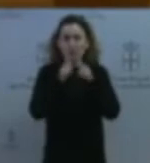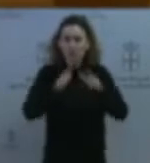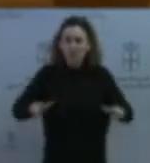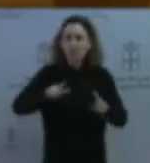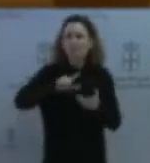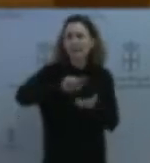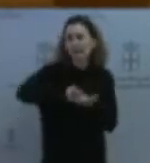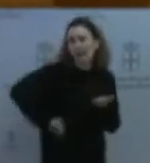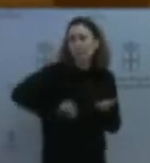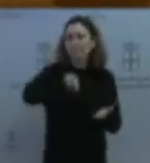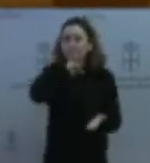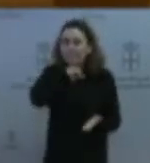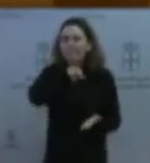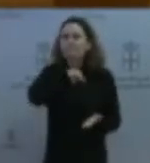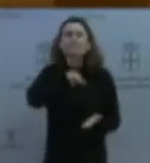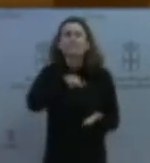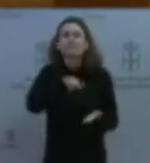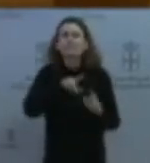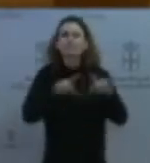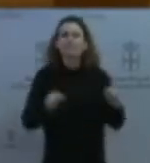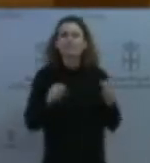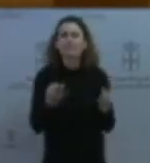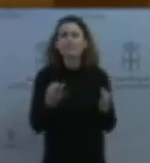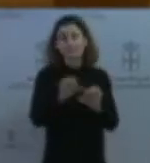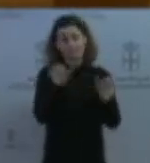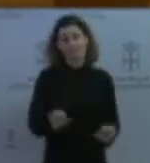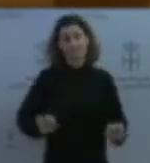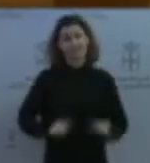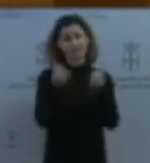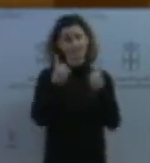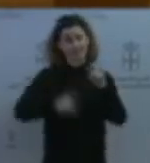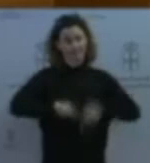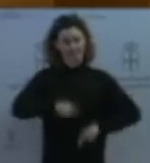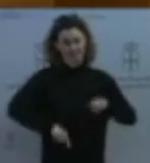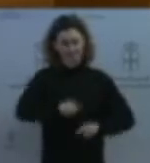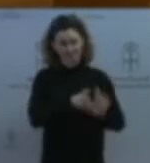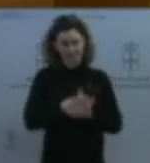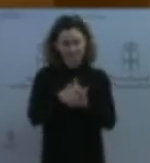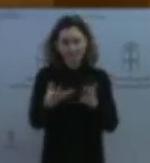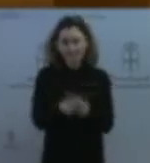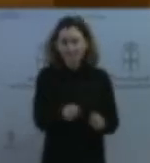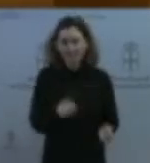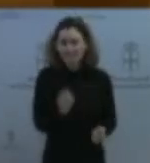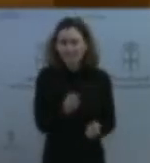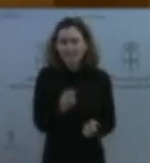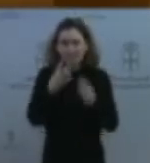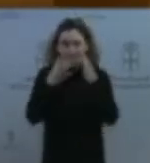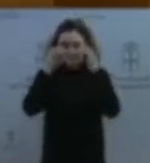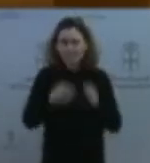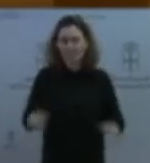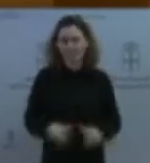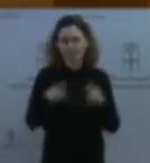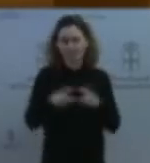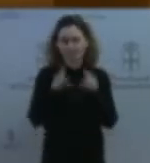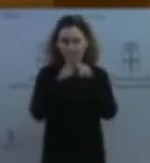otro el modelo de oficialidad, que tendrá que ser acorde a la nuestra realidad sociolingüística de Asturias. Y yo creo que en esto coincidiremos. Y